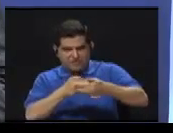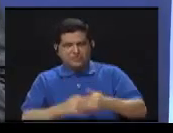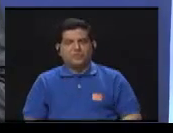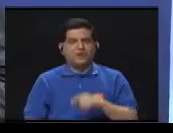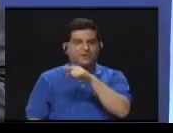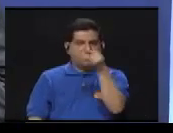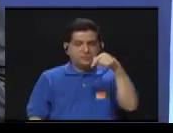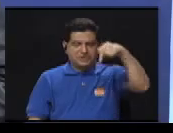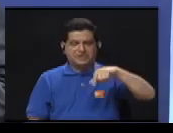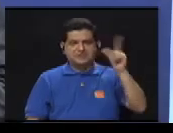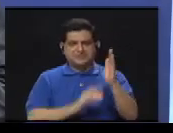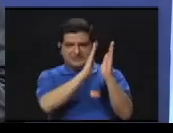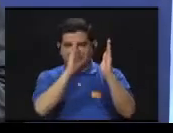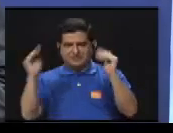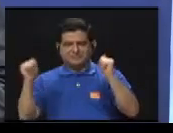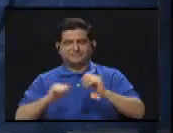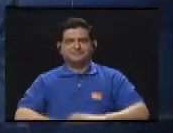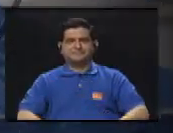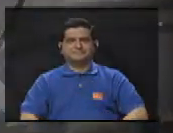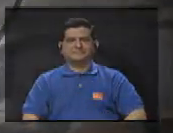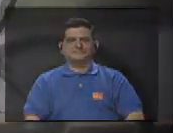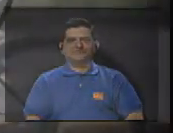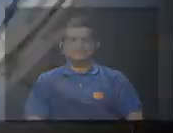con ustedes el lunes de Cinemateca.